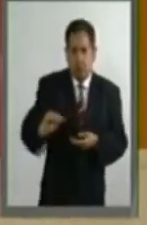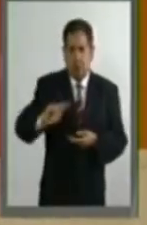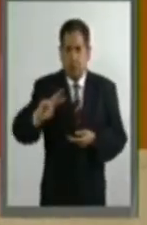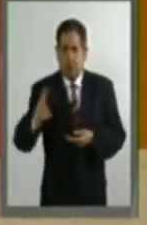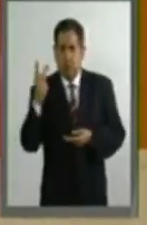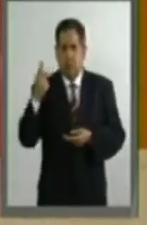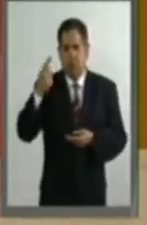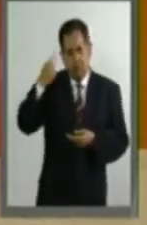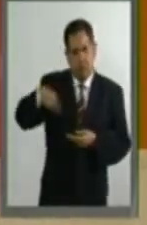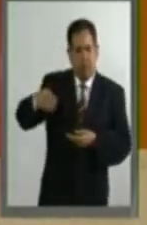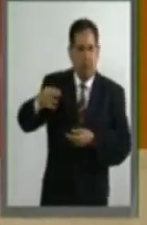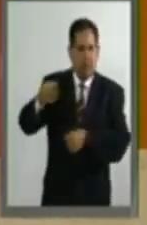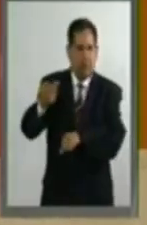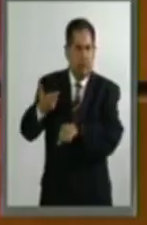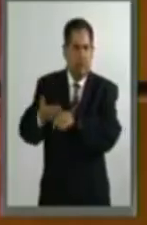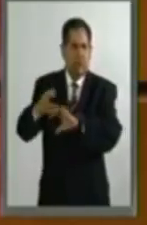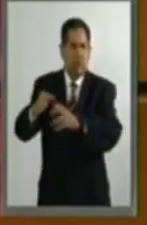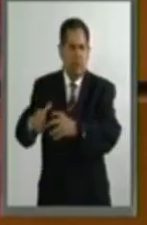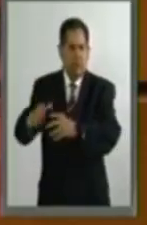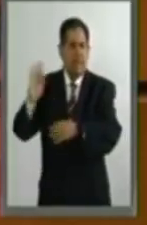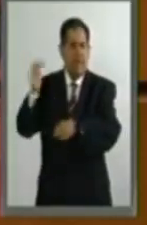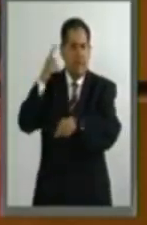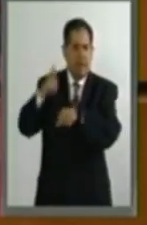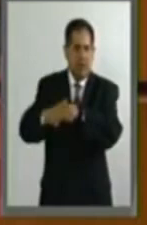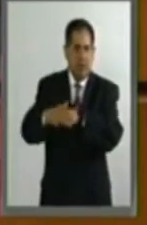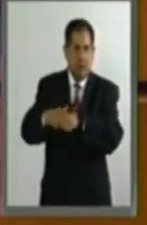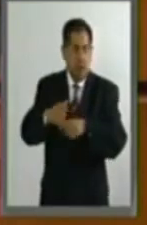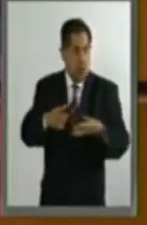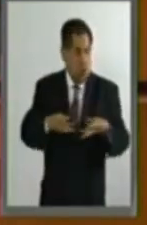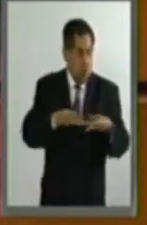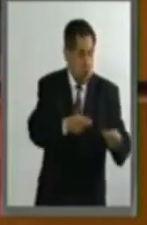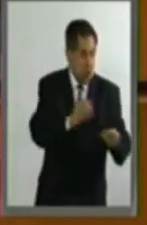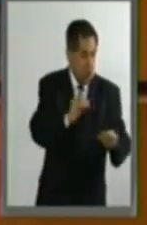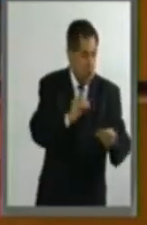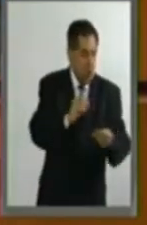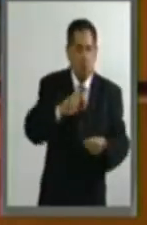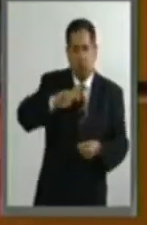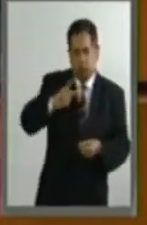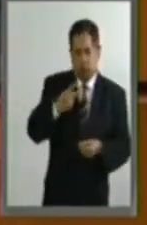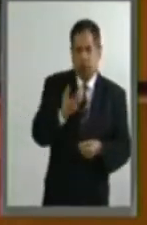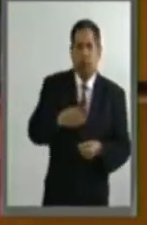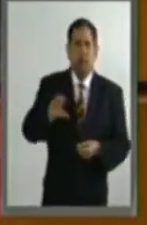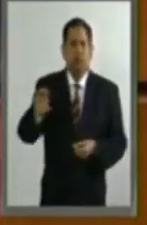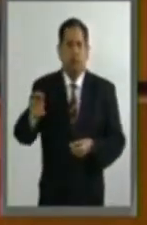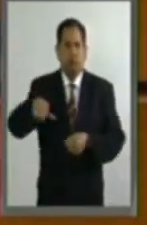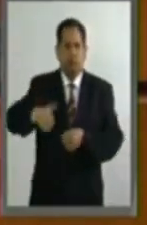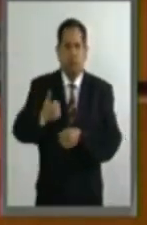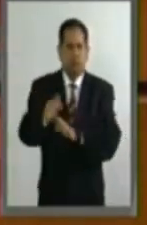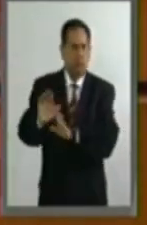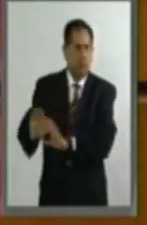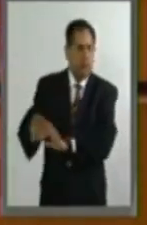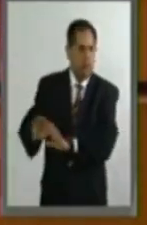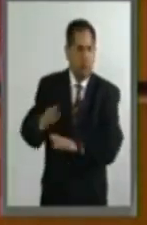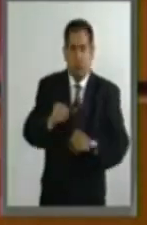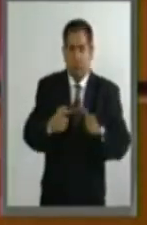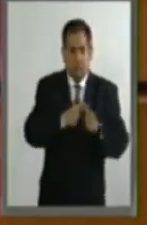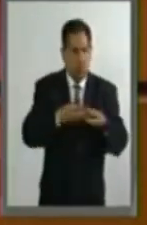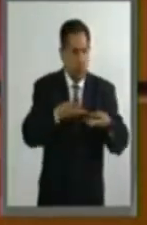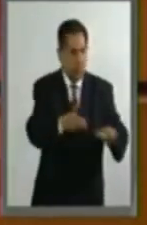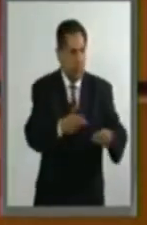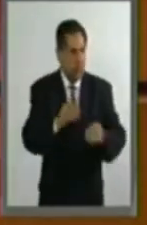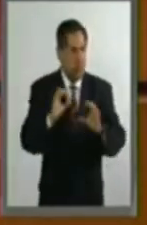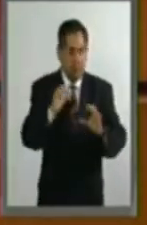la Tesorería de la Federación en tanto este recurso no sea ejercido como se tenía